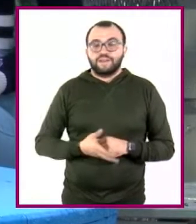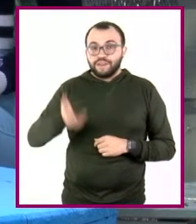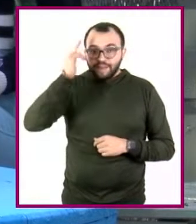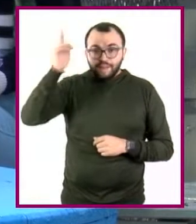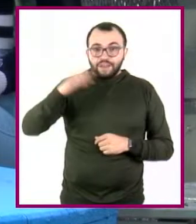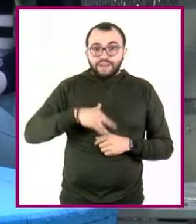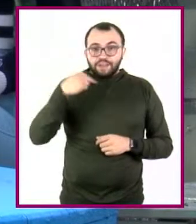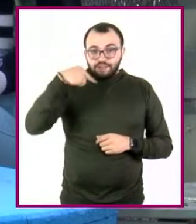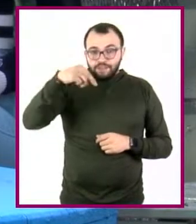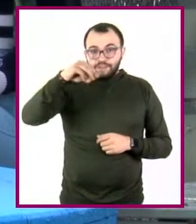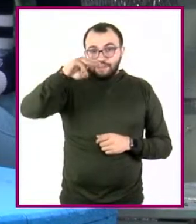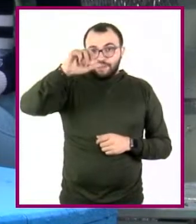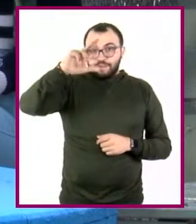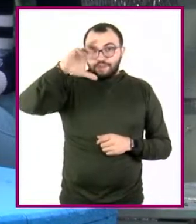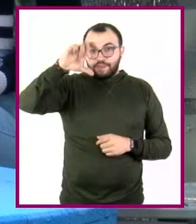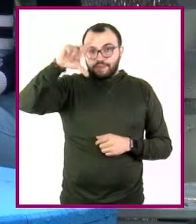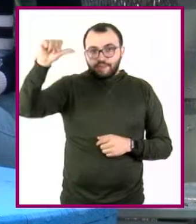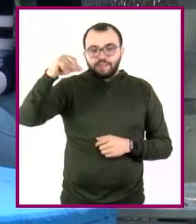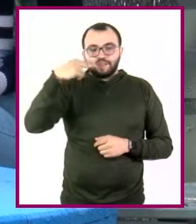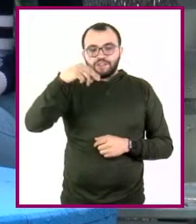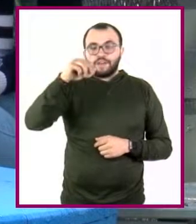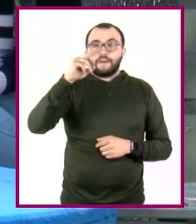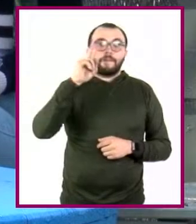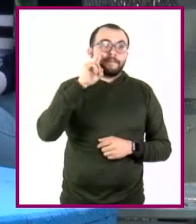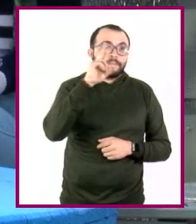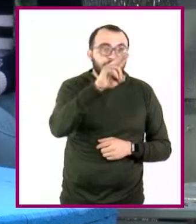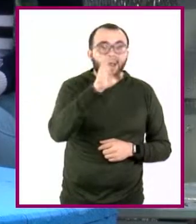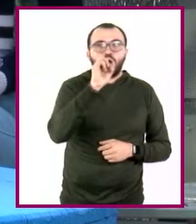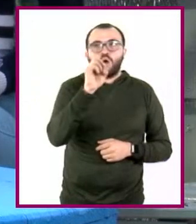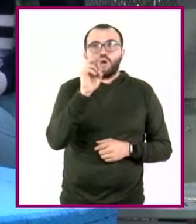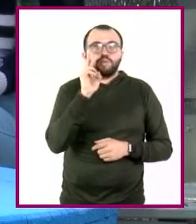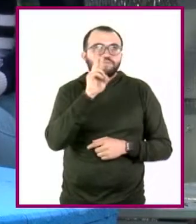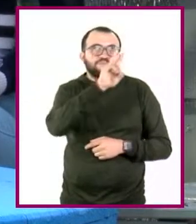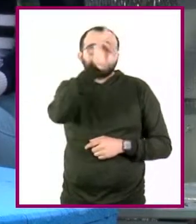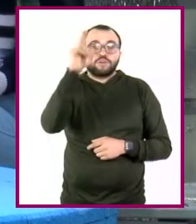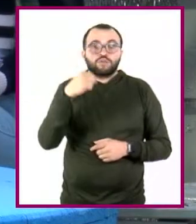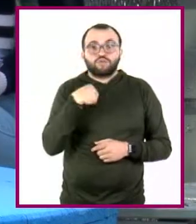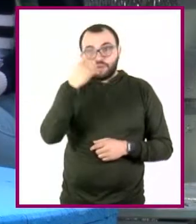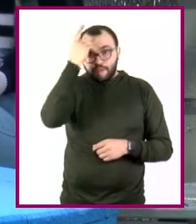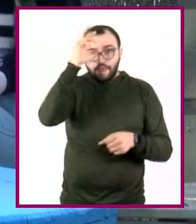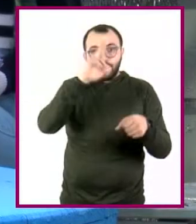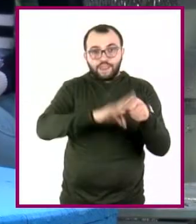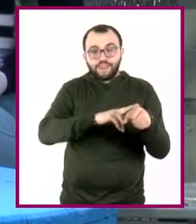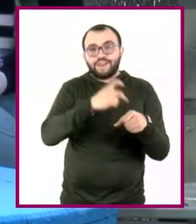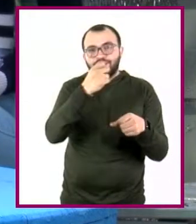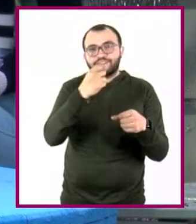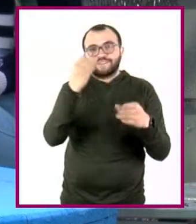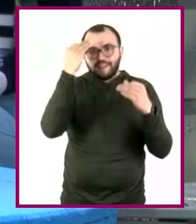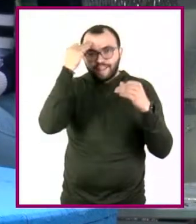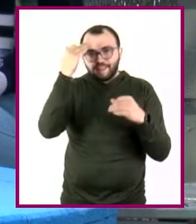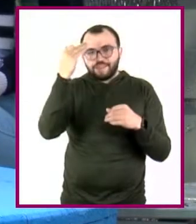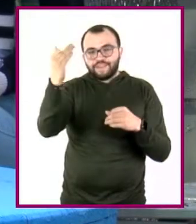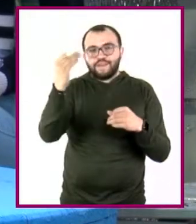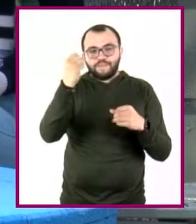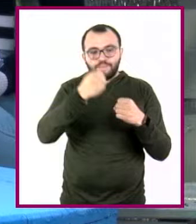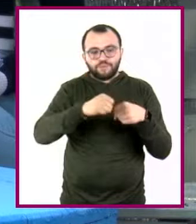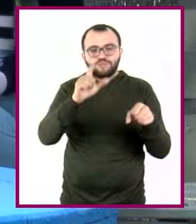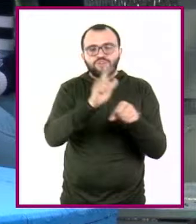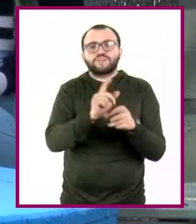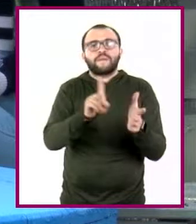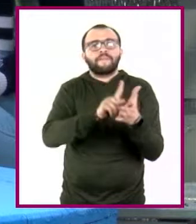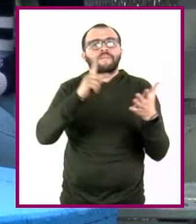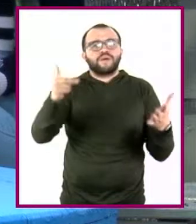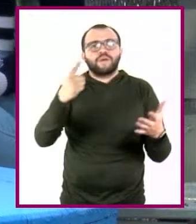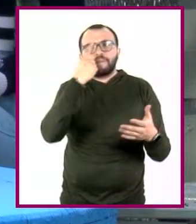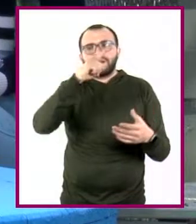Hola, mi nombre es Mireya, que significa mirar o admirar, y soy la directora de Nuestro Tiempo Social, un periódico escolar dedicado